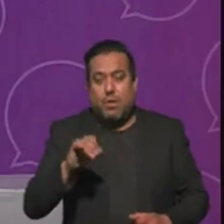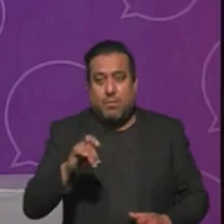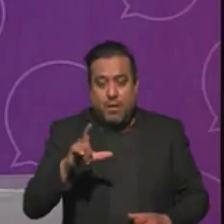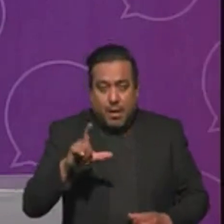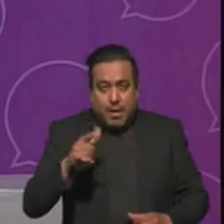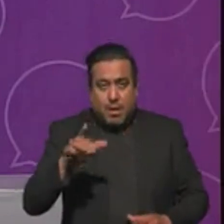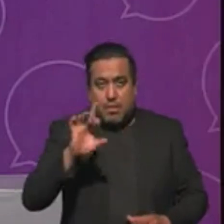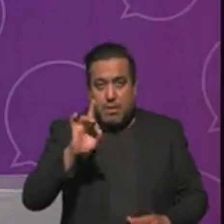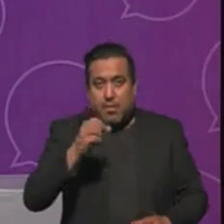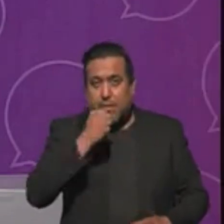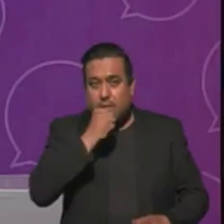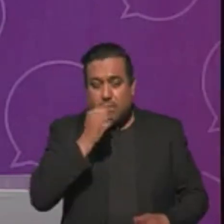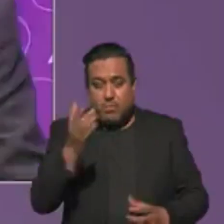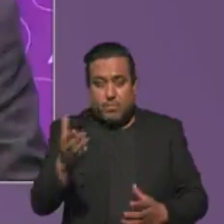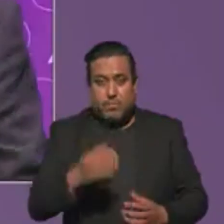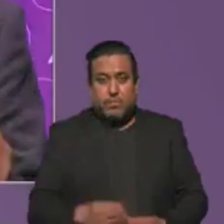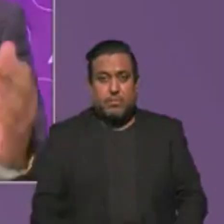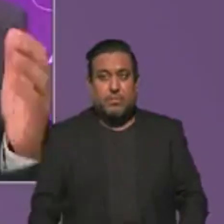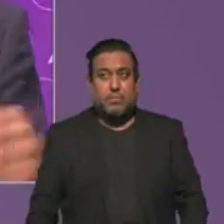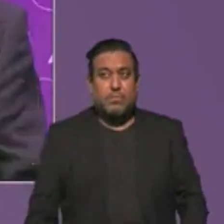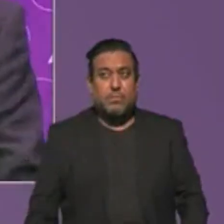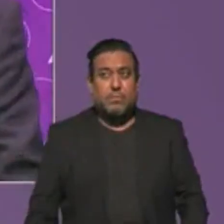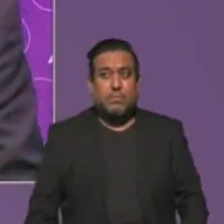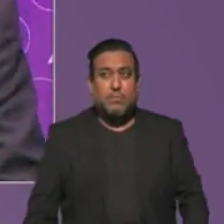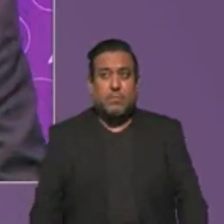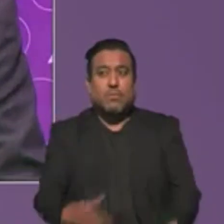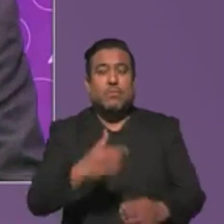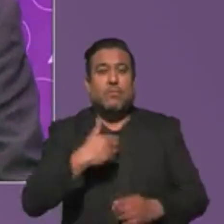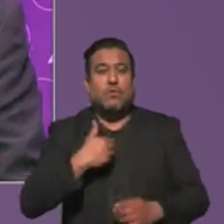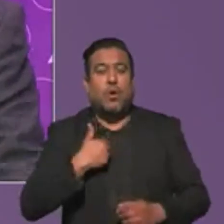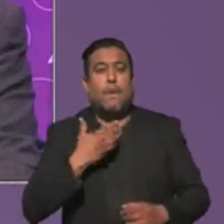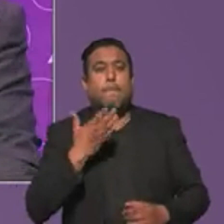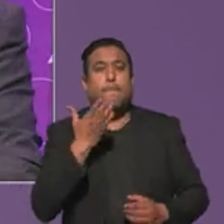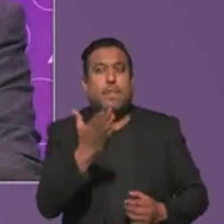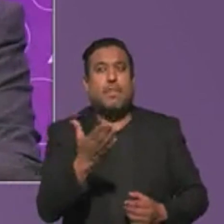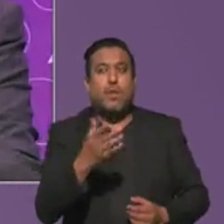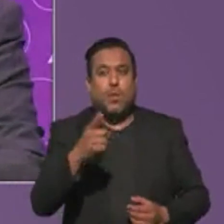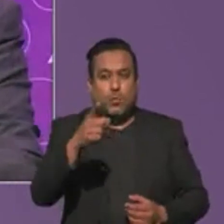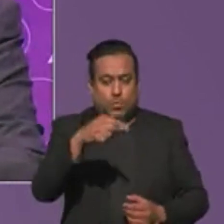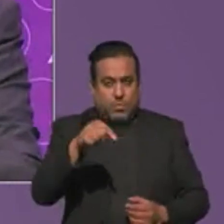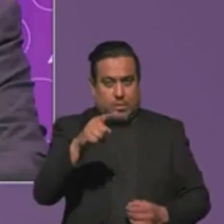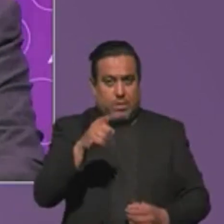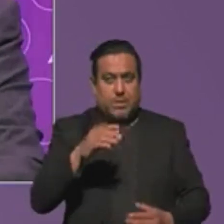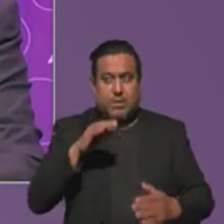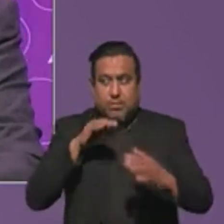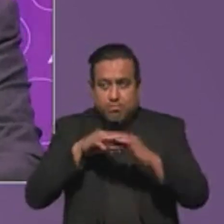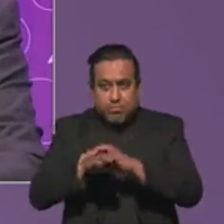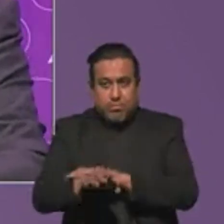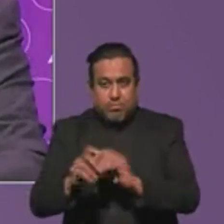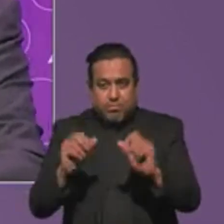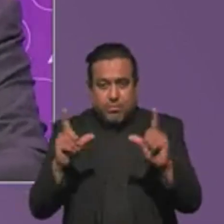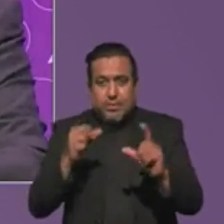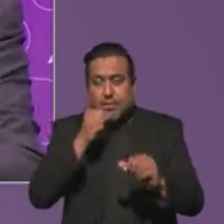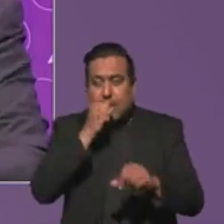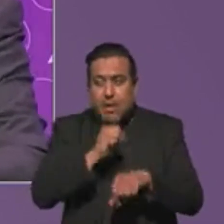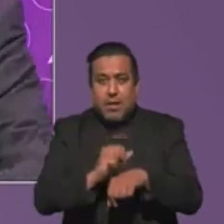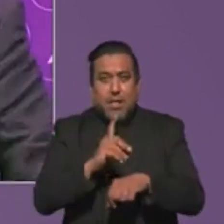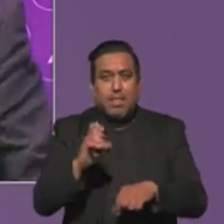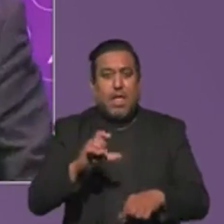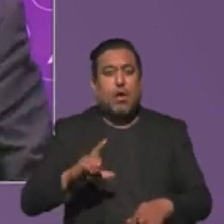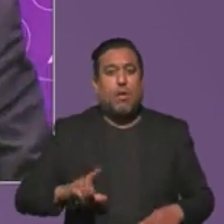tiene 30 segundos para su réplica Yo nada más les pido que se metan a la secretaria de gobernación vean